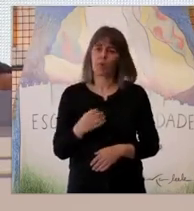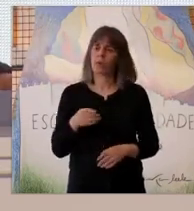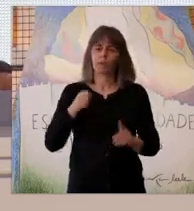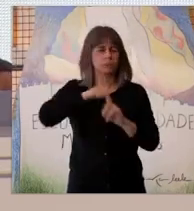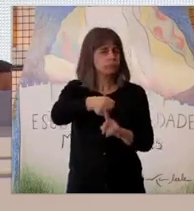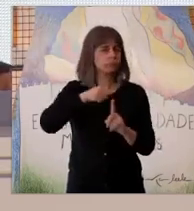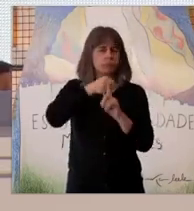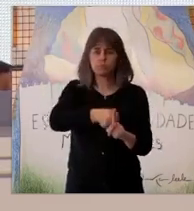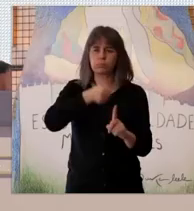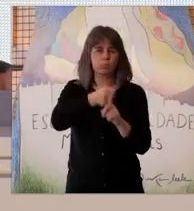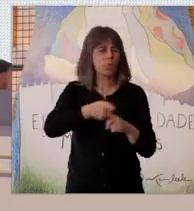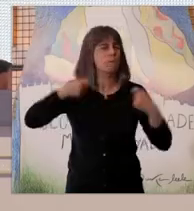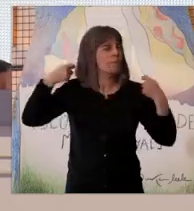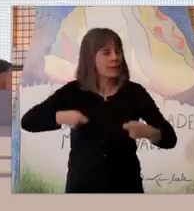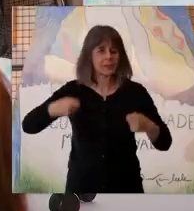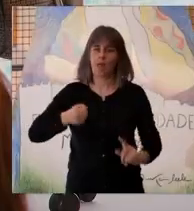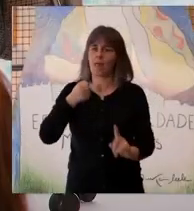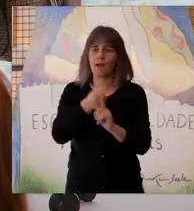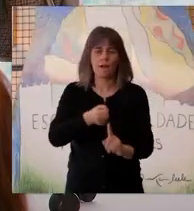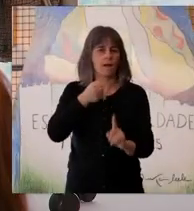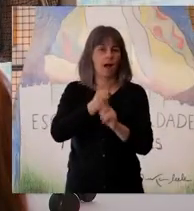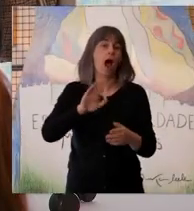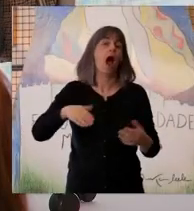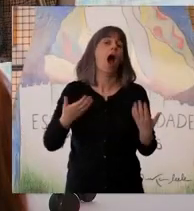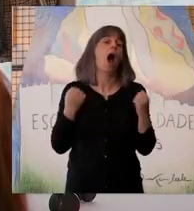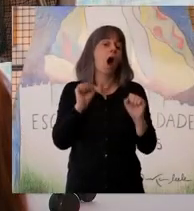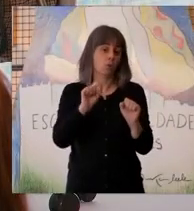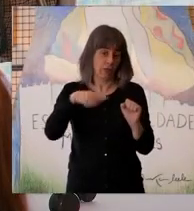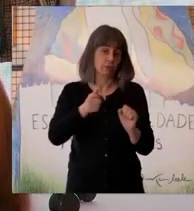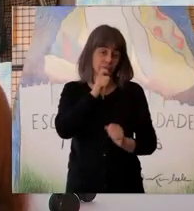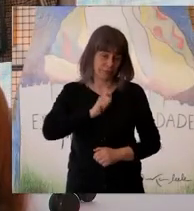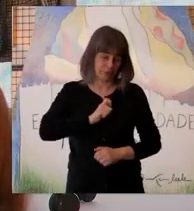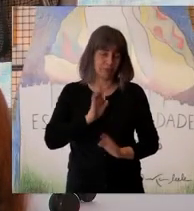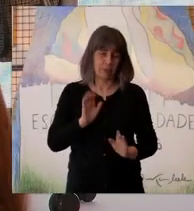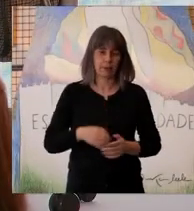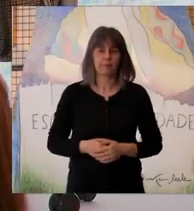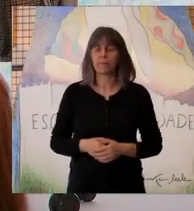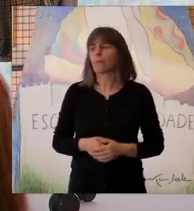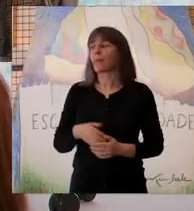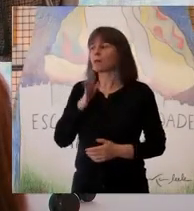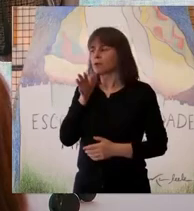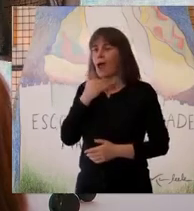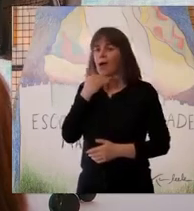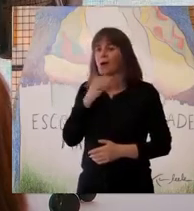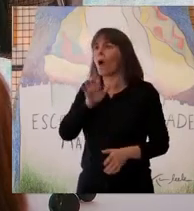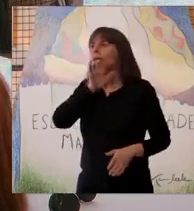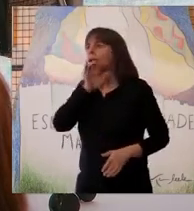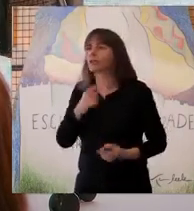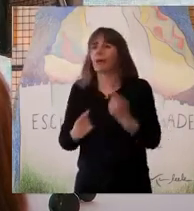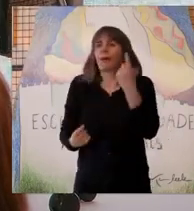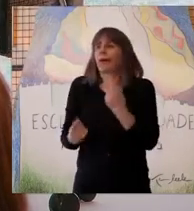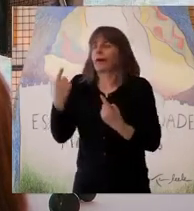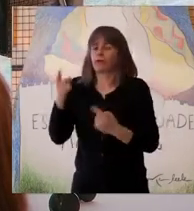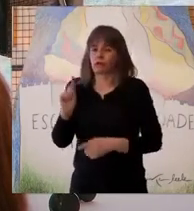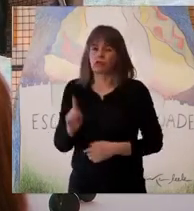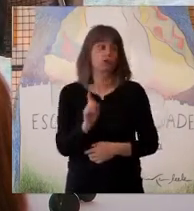y aunque nos lo llamen Hay que ser muy pesadas aunque nos lo llamen es que lo es algo anecdótico ni aislado no Y además hay